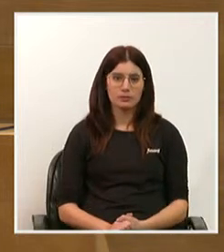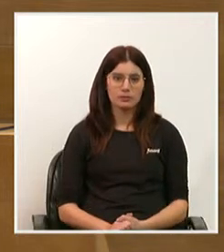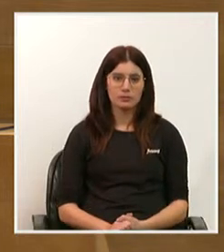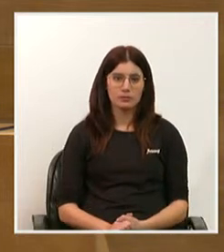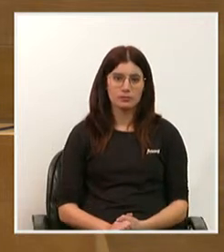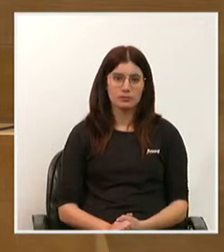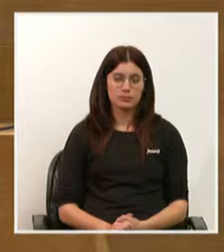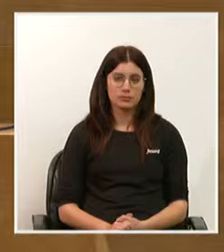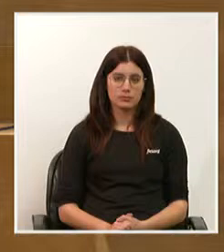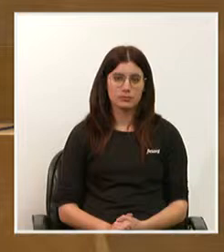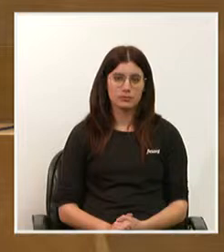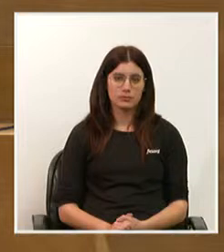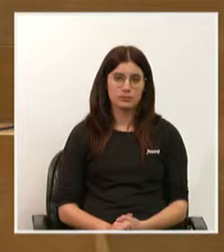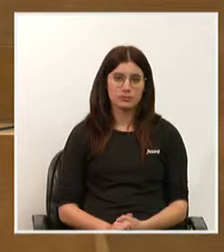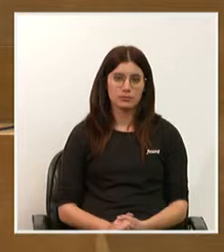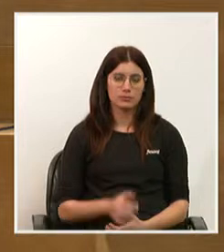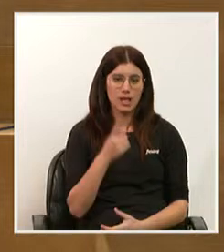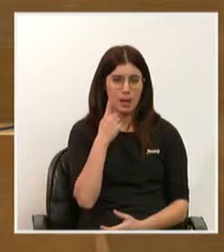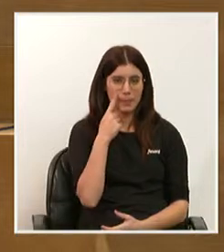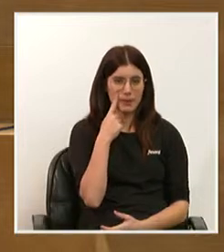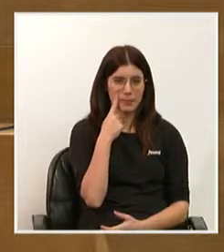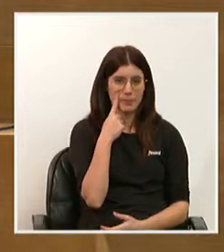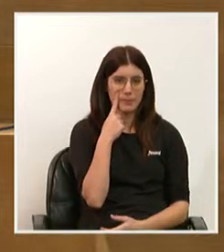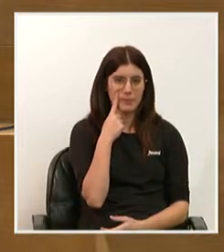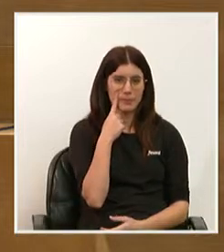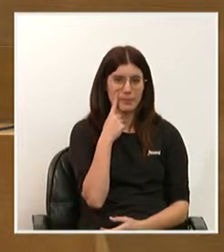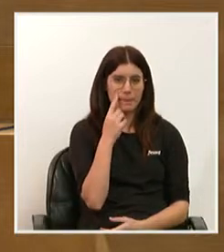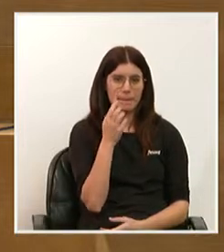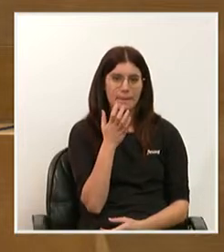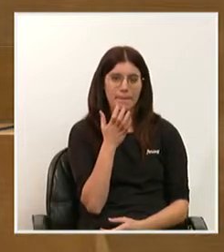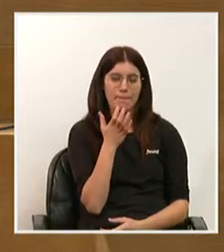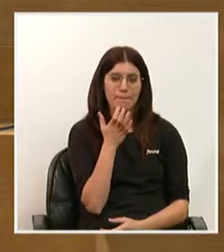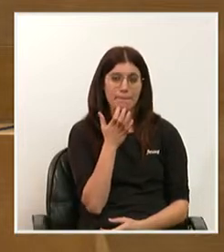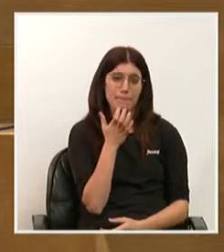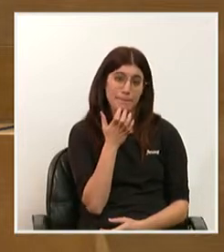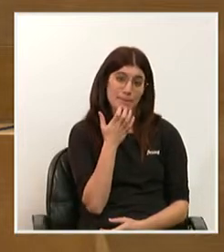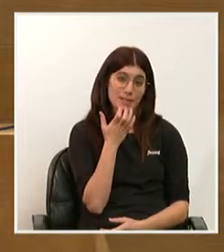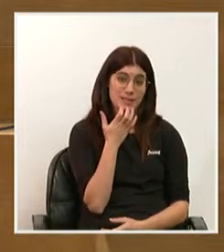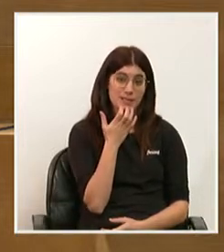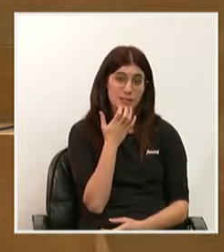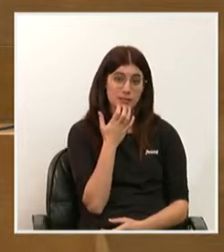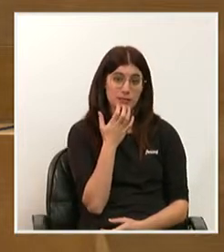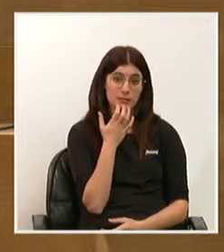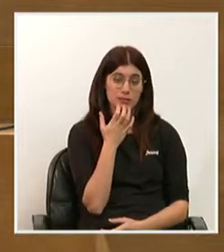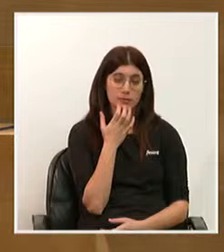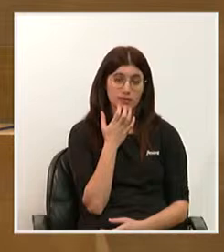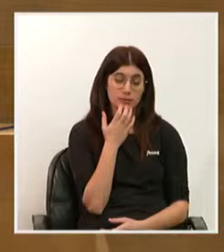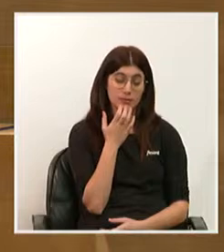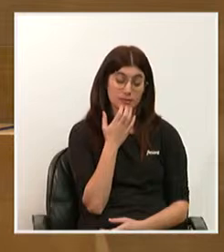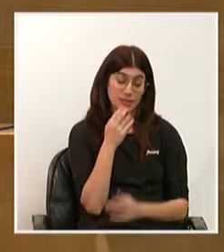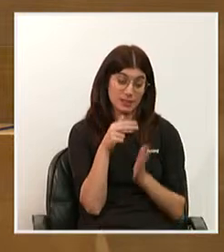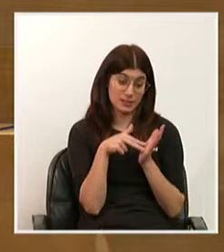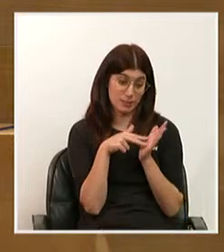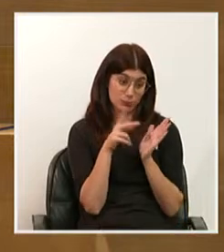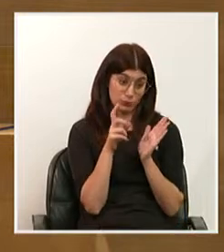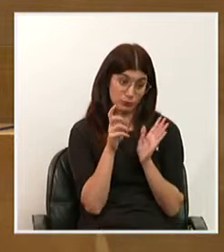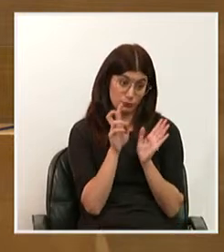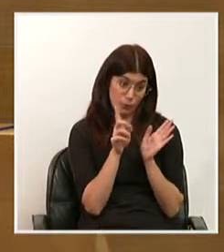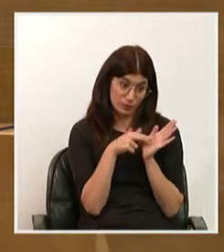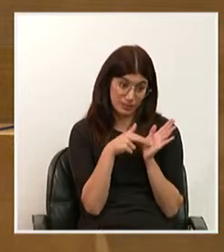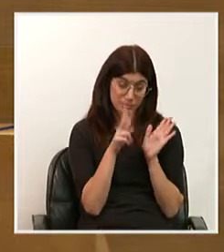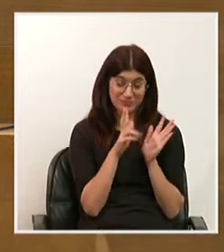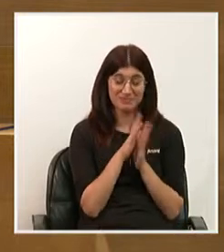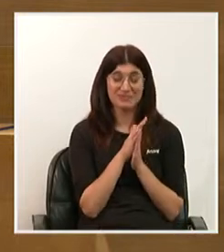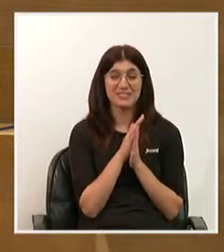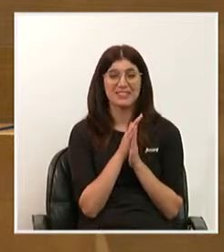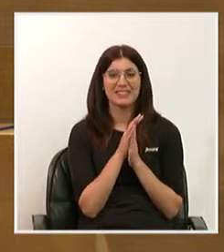Bueno vamos a ver si estamos Bueno estamos eh como